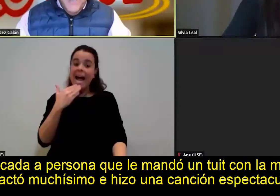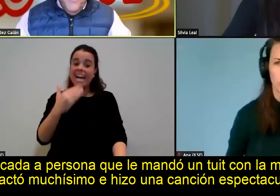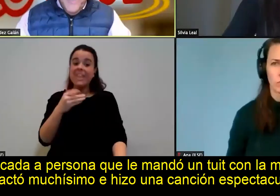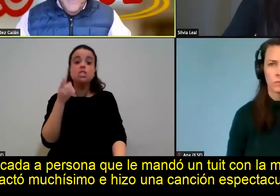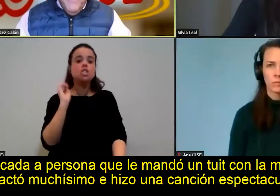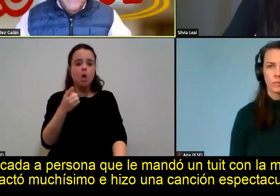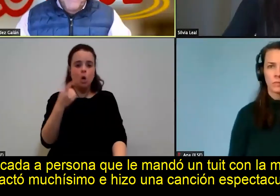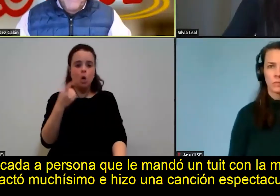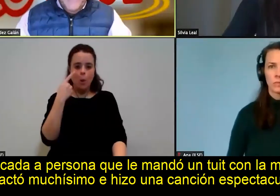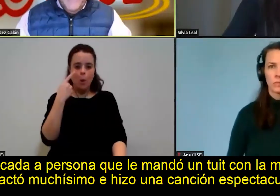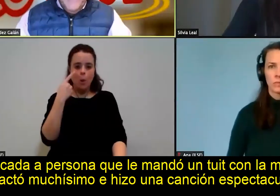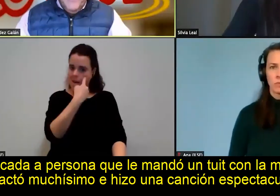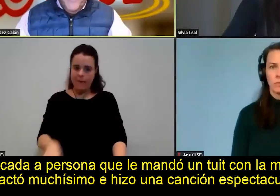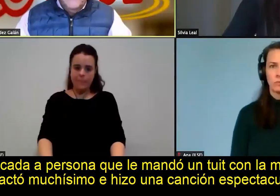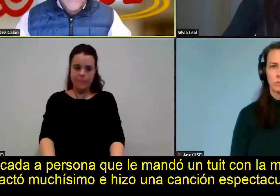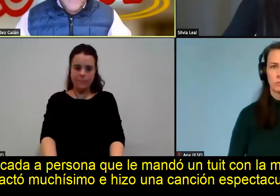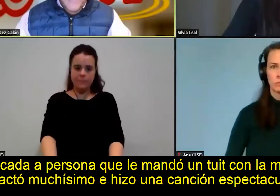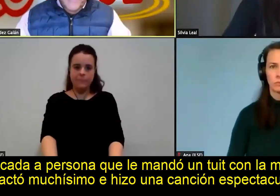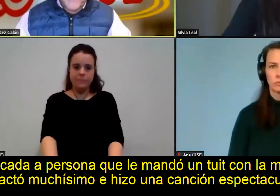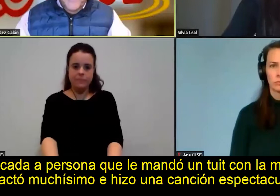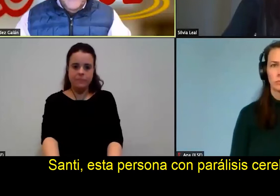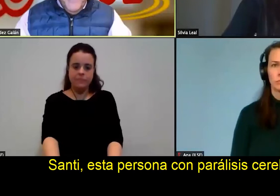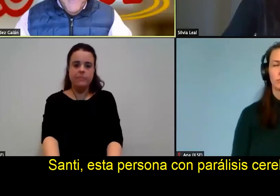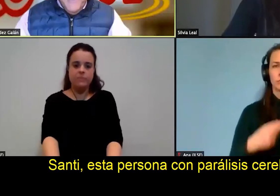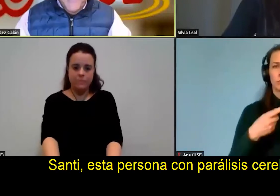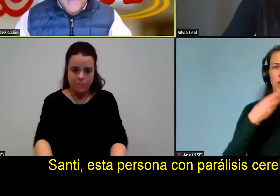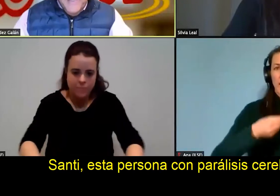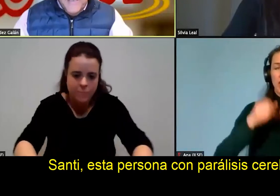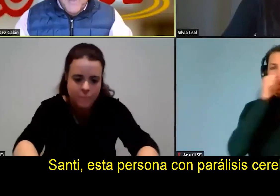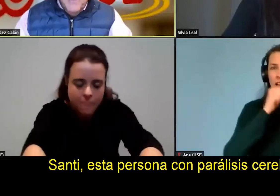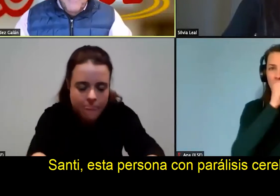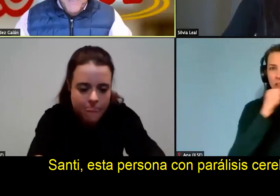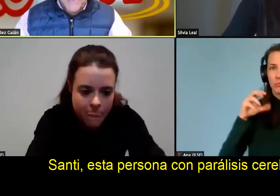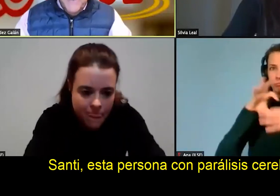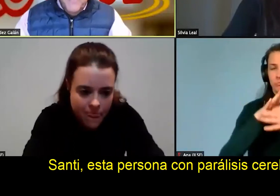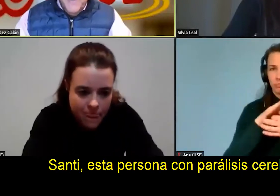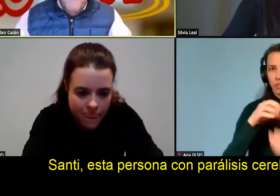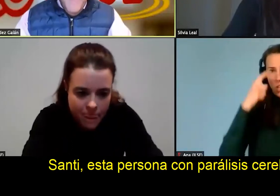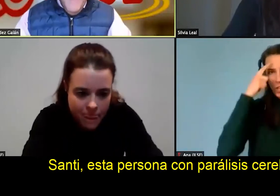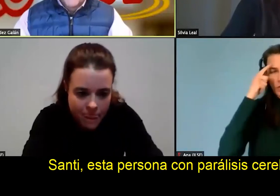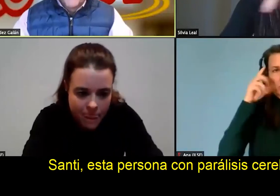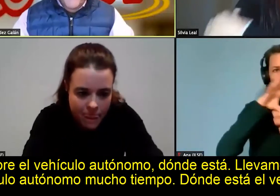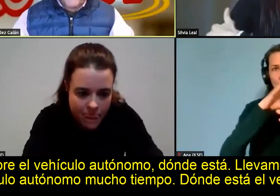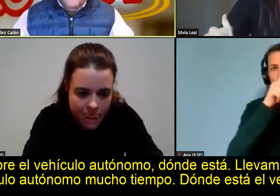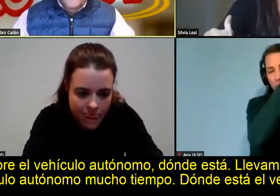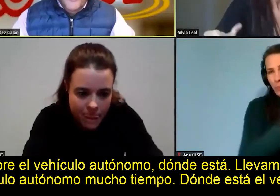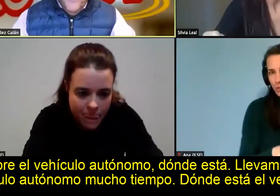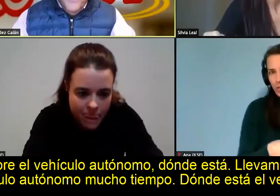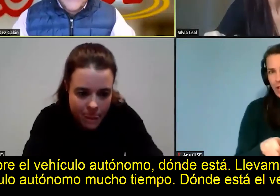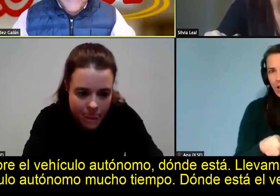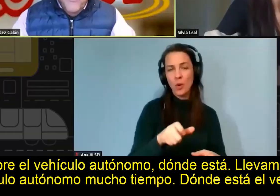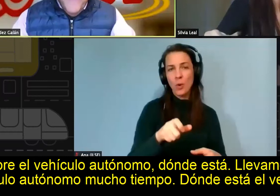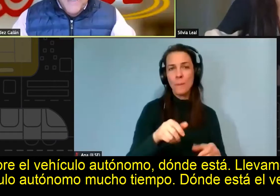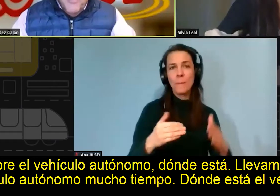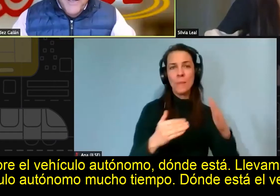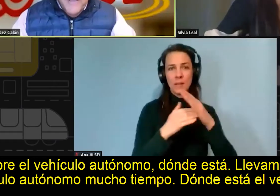una canción espectacular, ¿no? Inspirada en Santi, en esta persona con parálisis cerebral, ¿no? Sobre el vehículo autónomo, ¿qué nos puedes